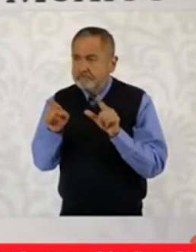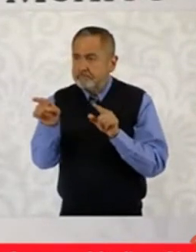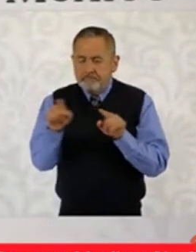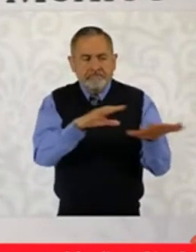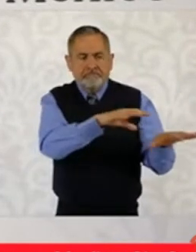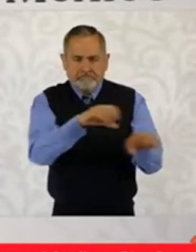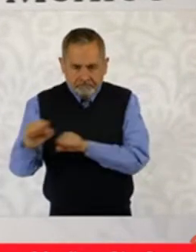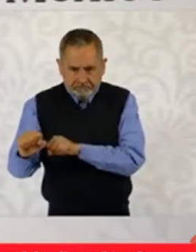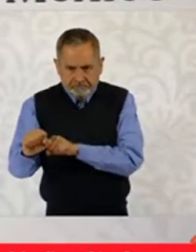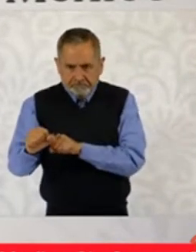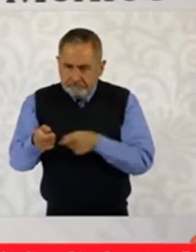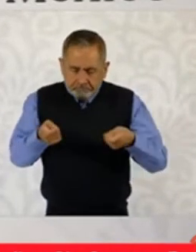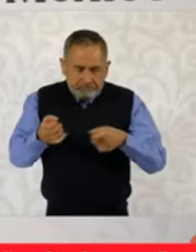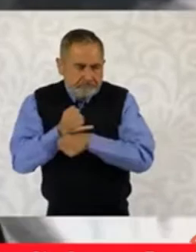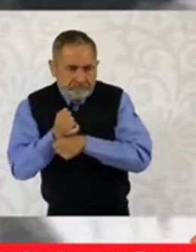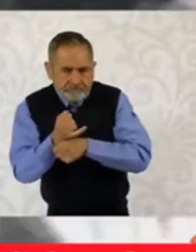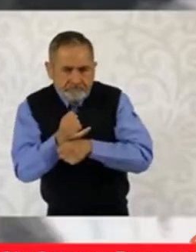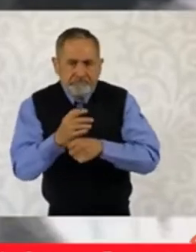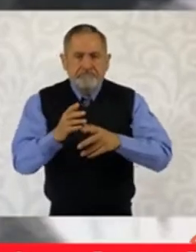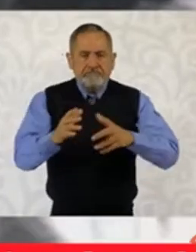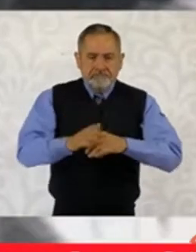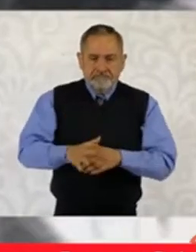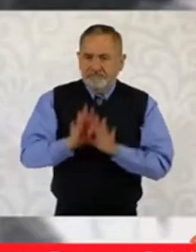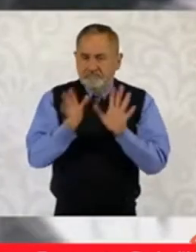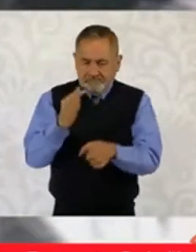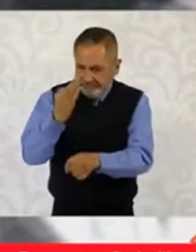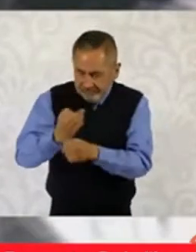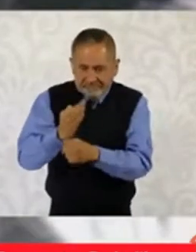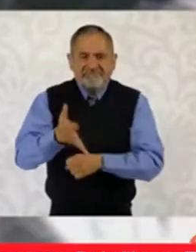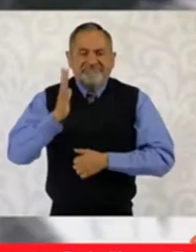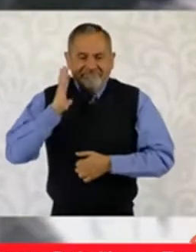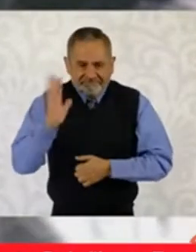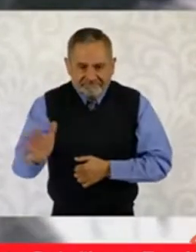Y es necesario para traer el caso ya,